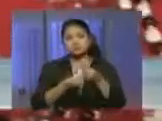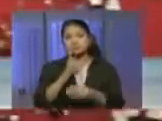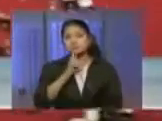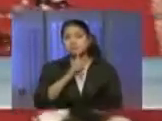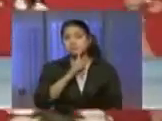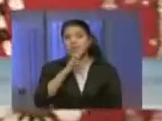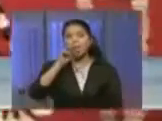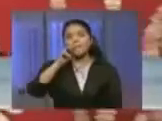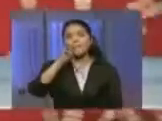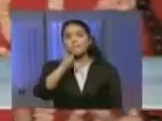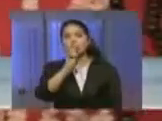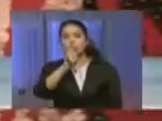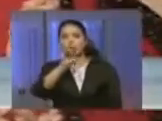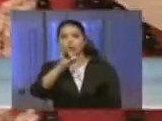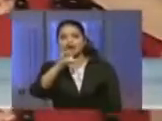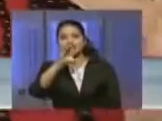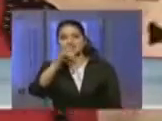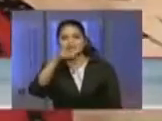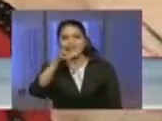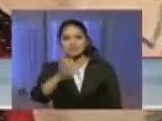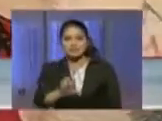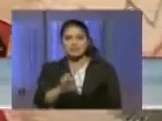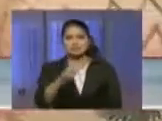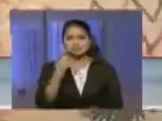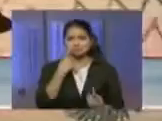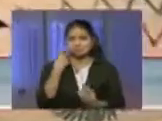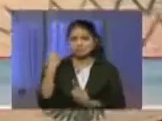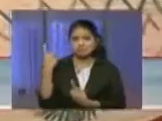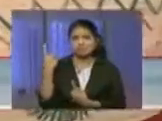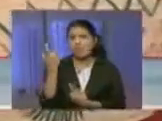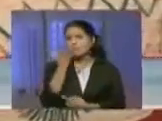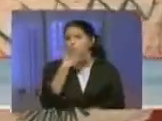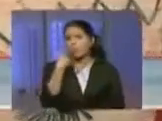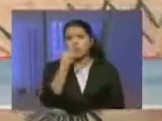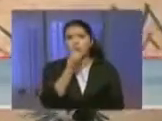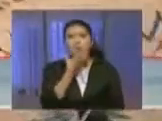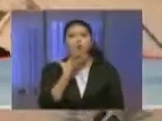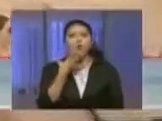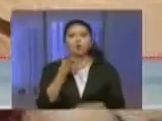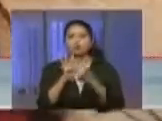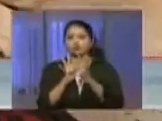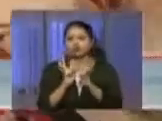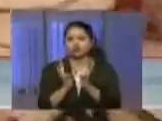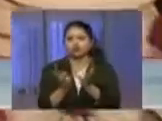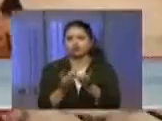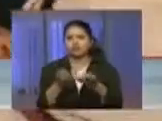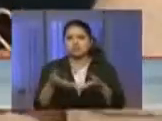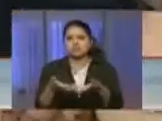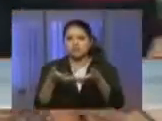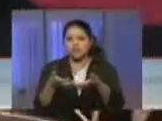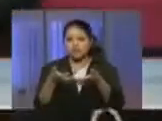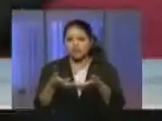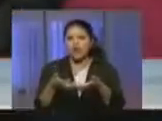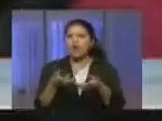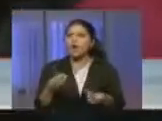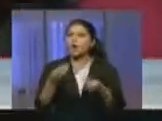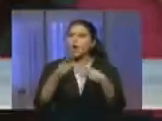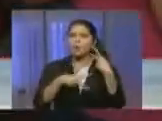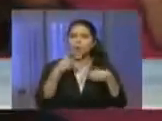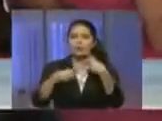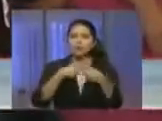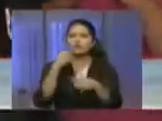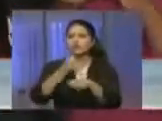moriche el cual elabor estas hermosas y hermosas cestas pa rápidamente Cómo es el proceso de